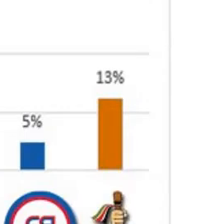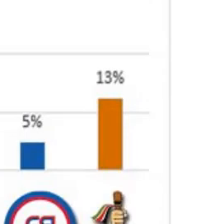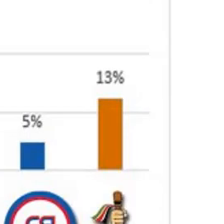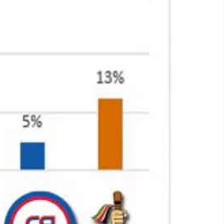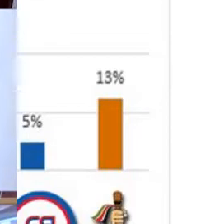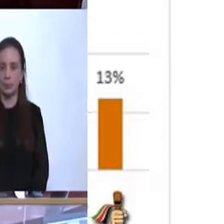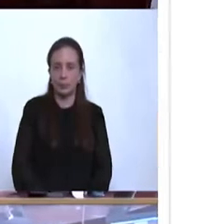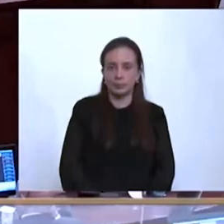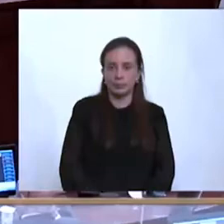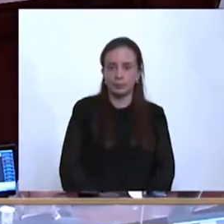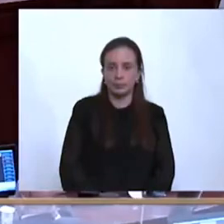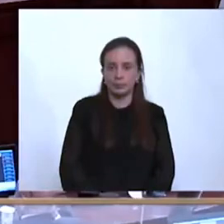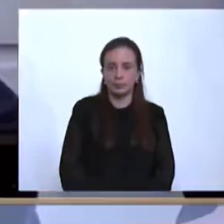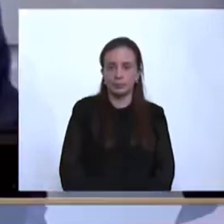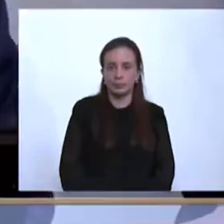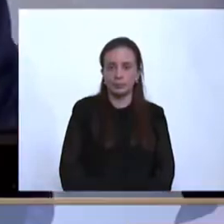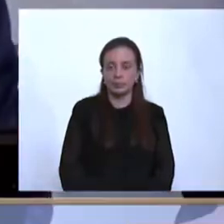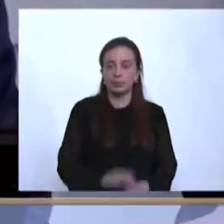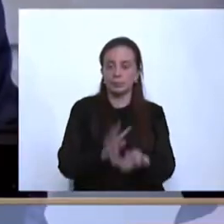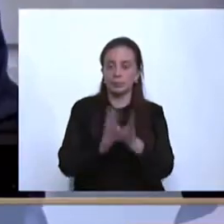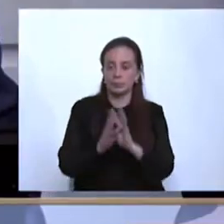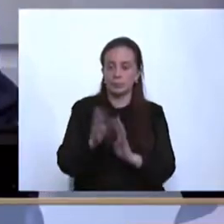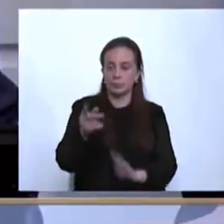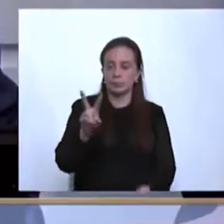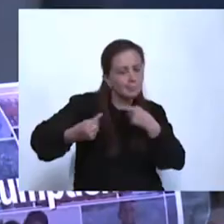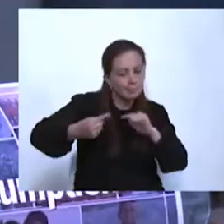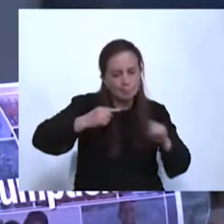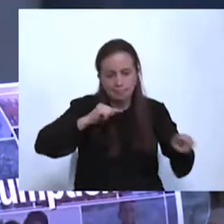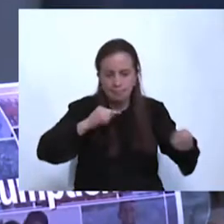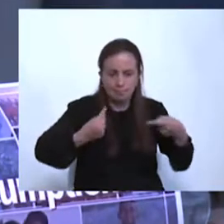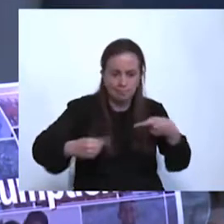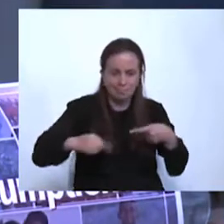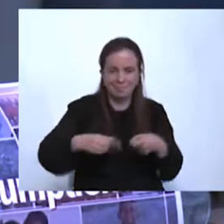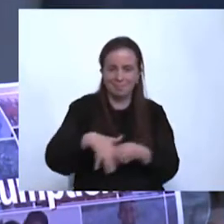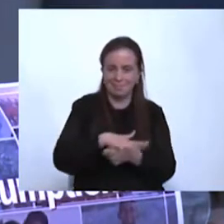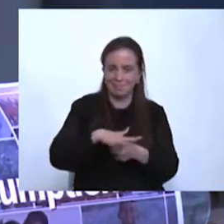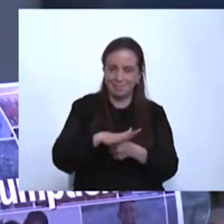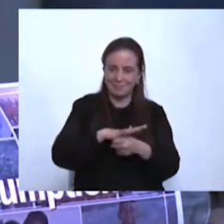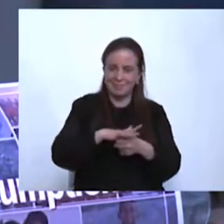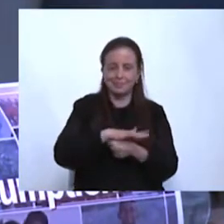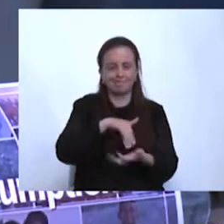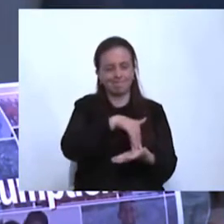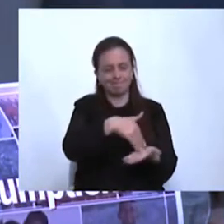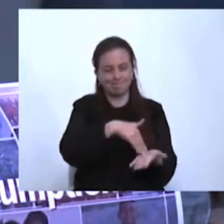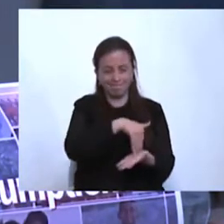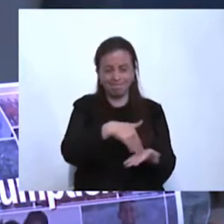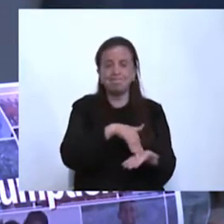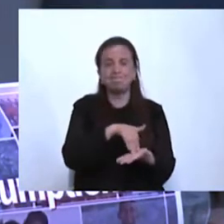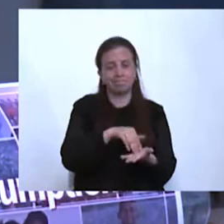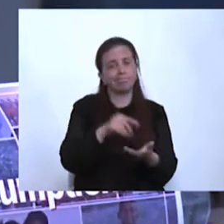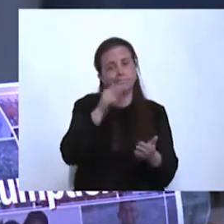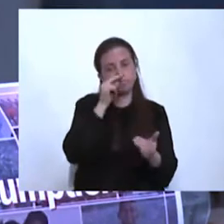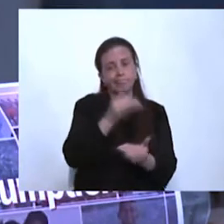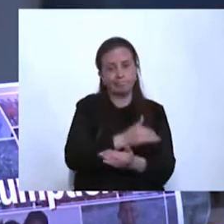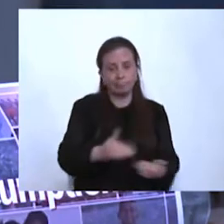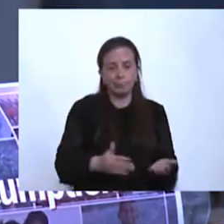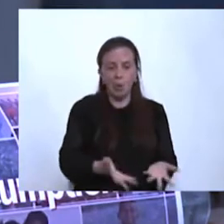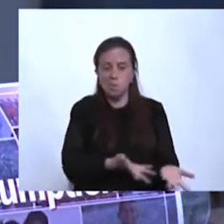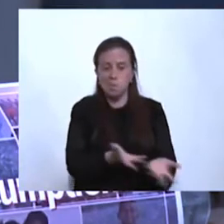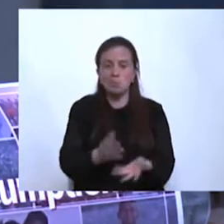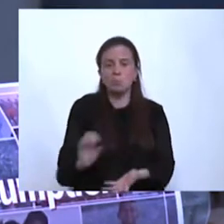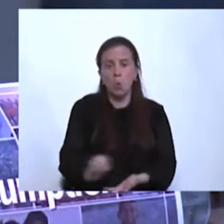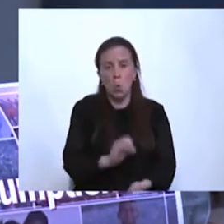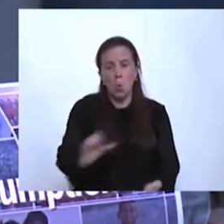el senado en el caso del senado de la república el umbral electoral es del 3% del total de votos válidos es decir si una agrupación política